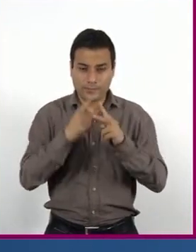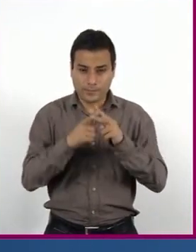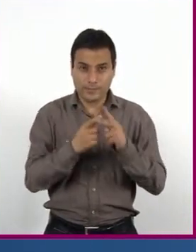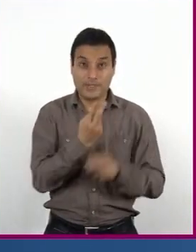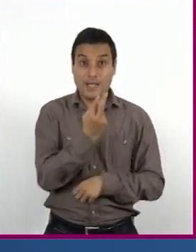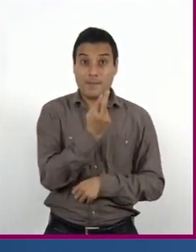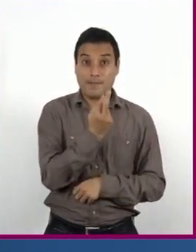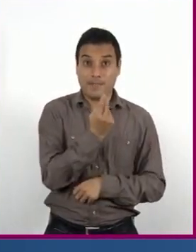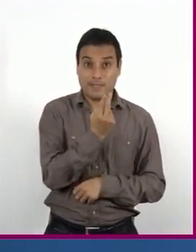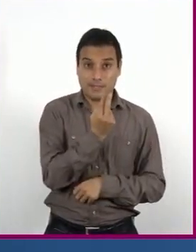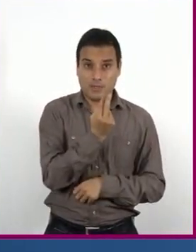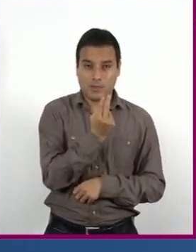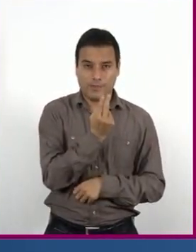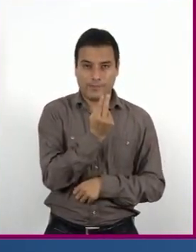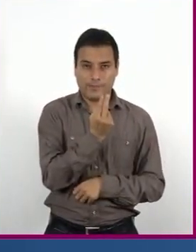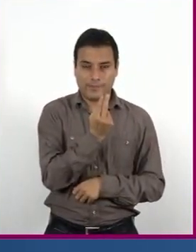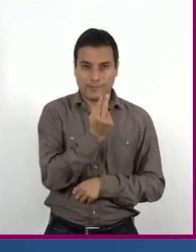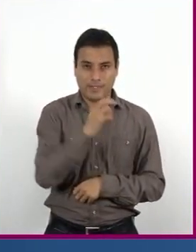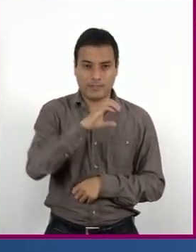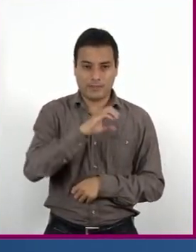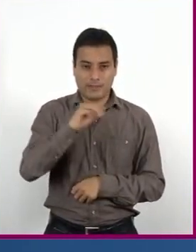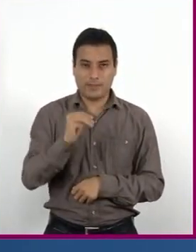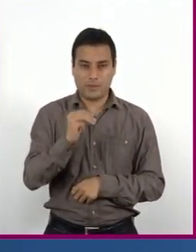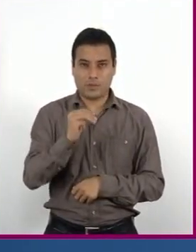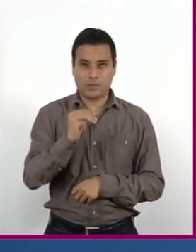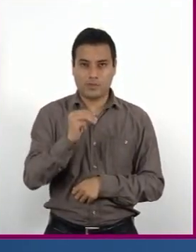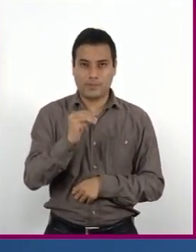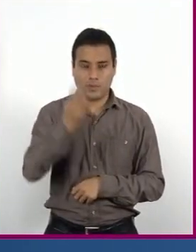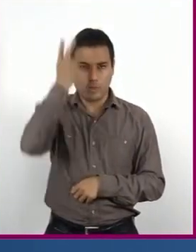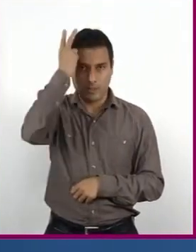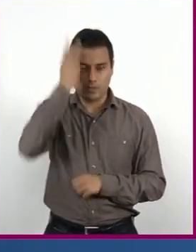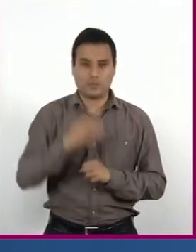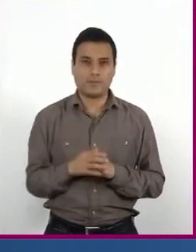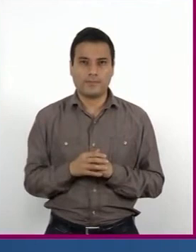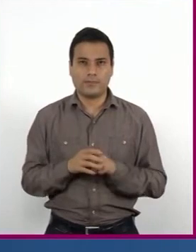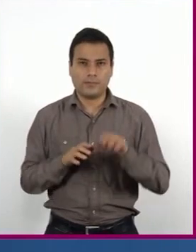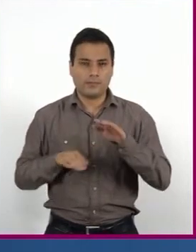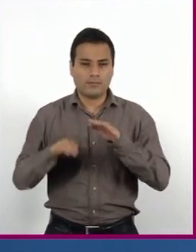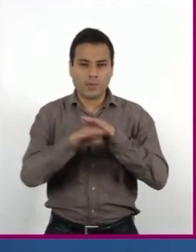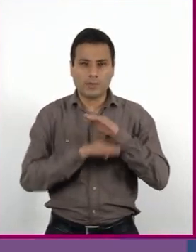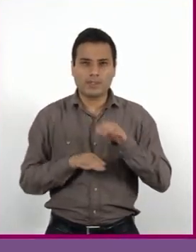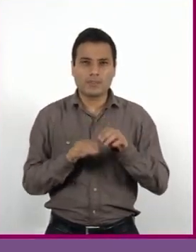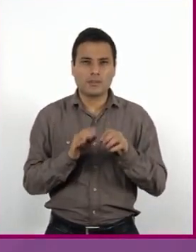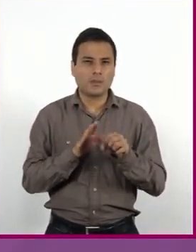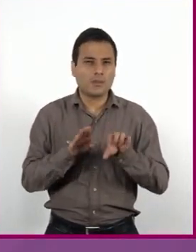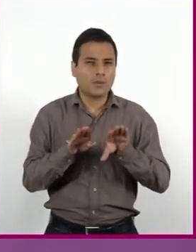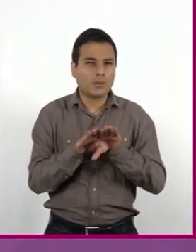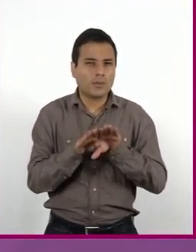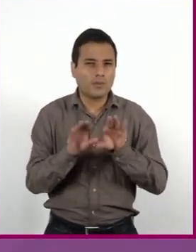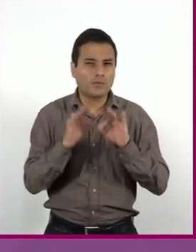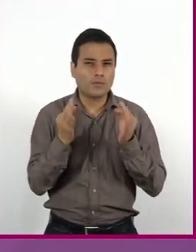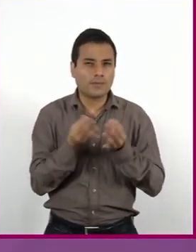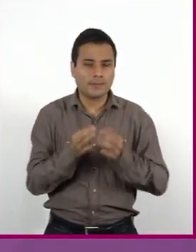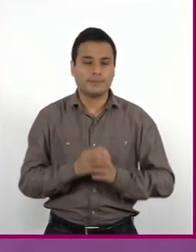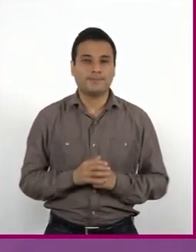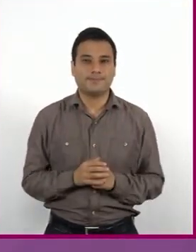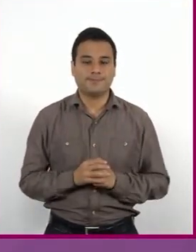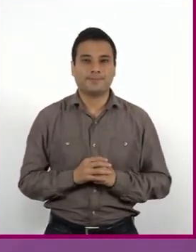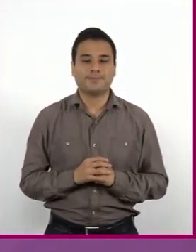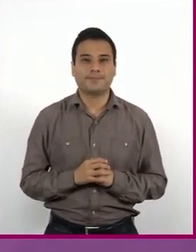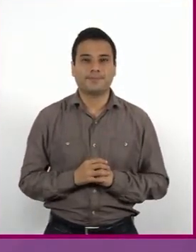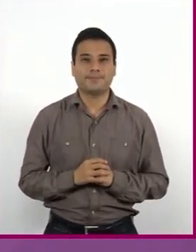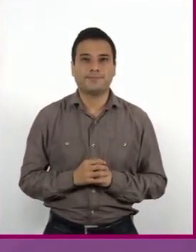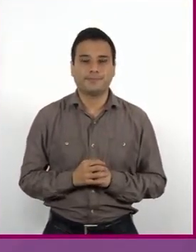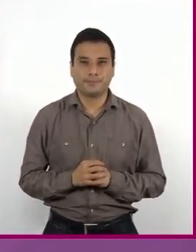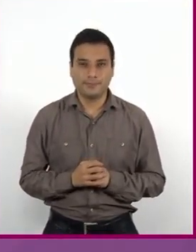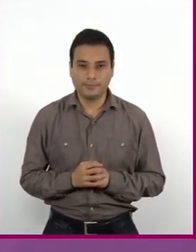25 centímetros cuadrados. ¿Cuál puede ser la forma de la base del prisma? Para ello,